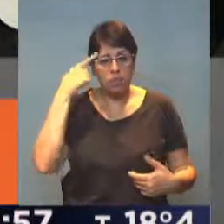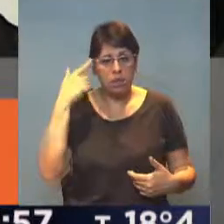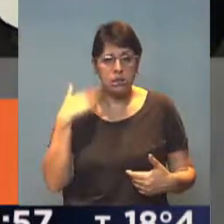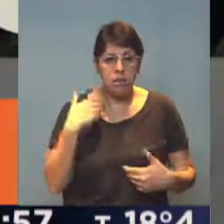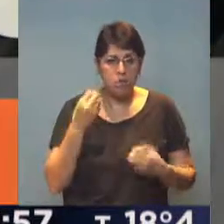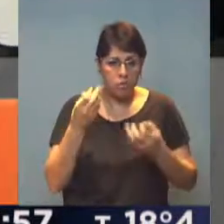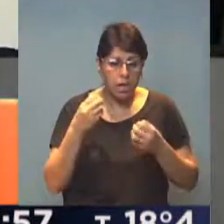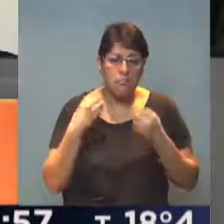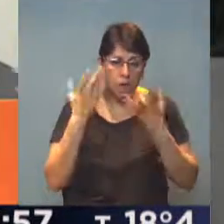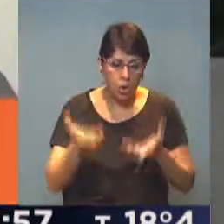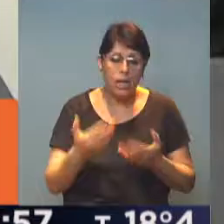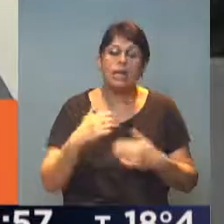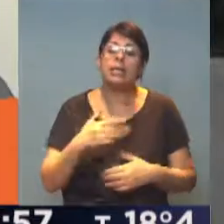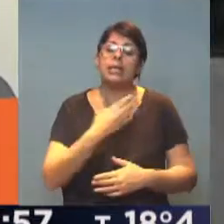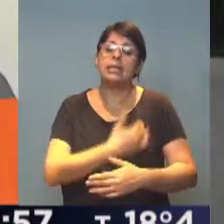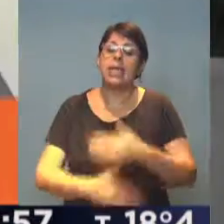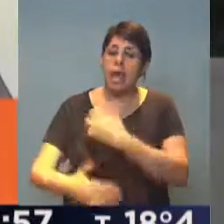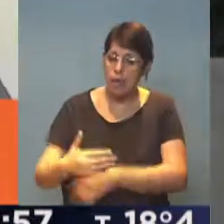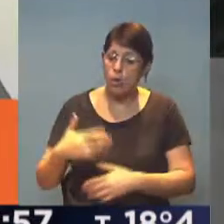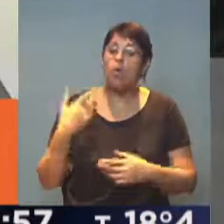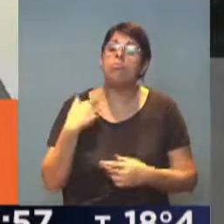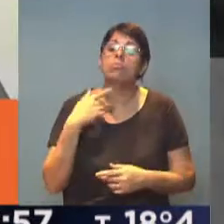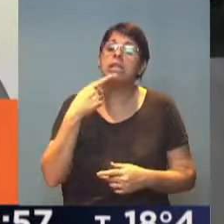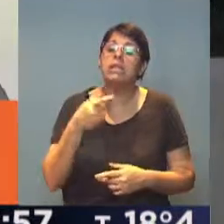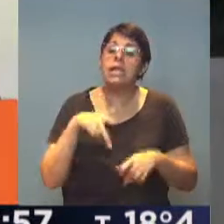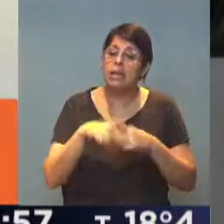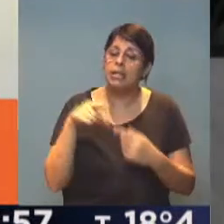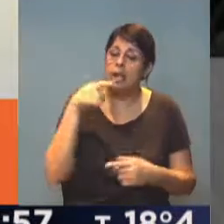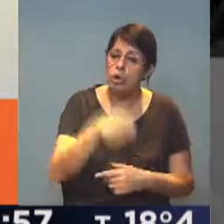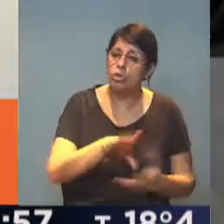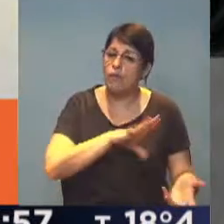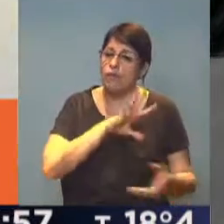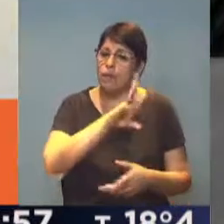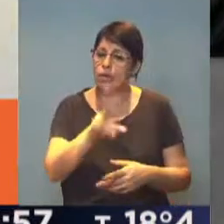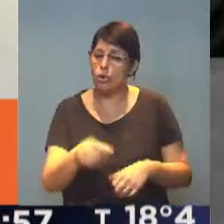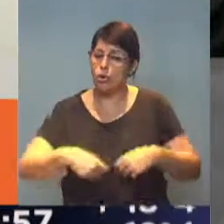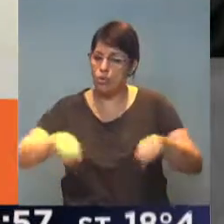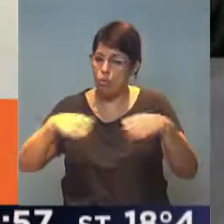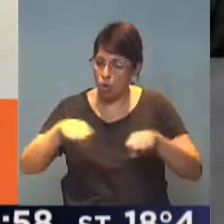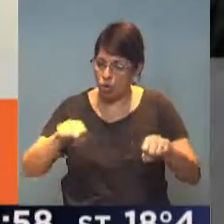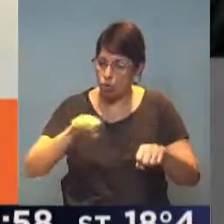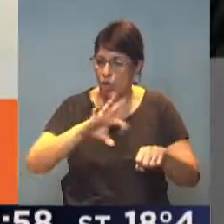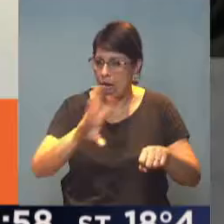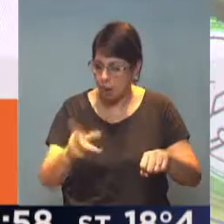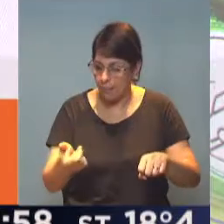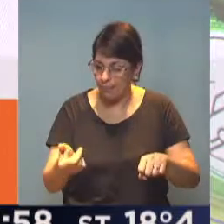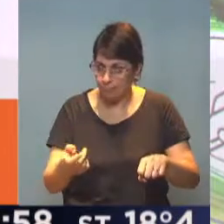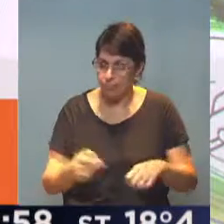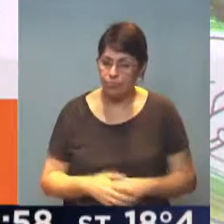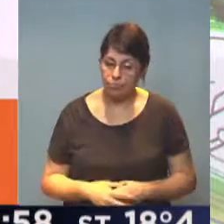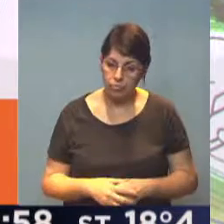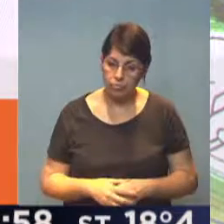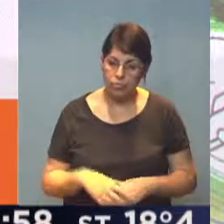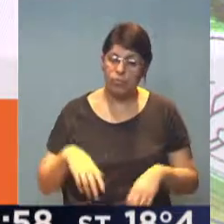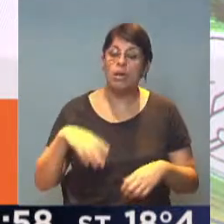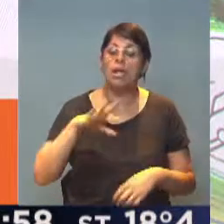tema del chaleco, y va a ser una herramienta para combatir una modalidad de delincuencia que es el tema de los motochorros, ¿no? Es los